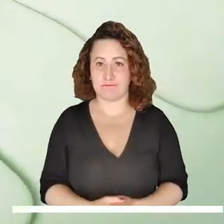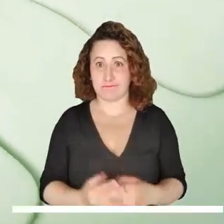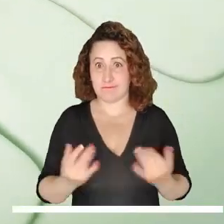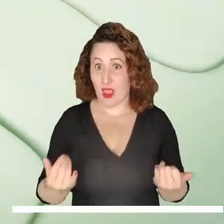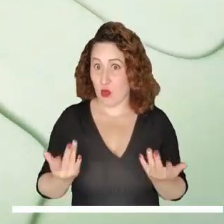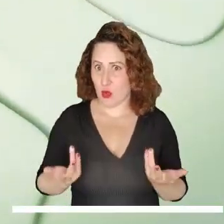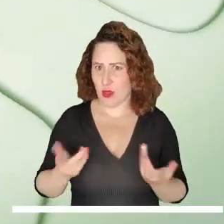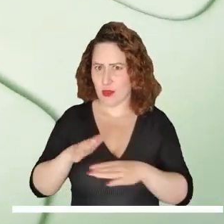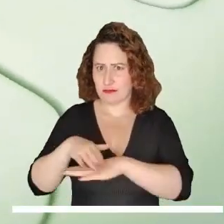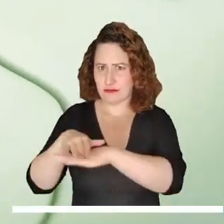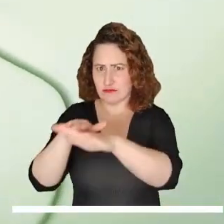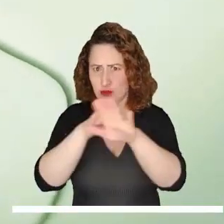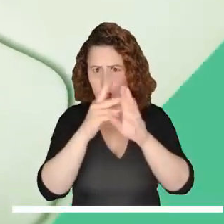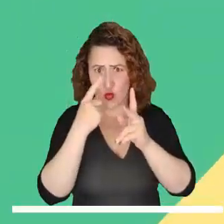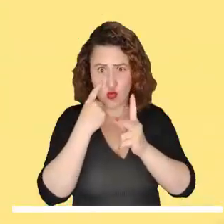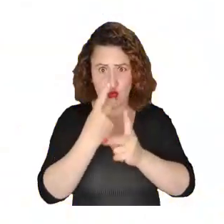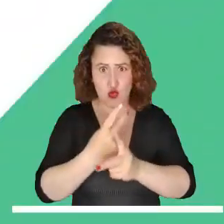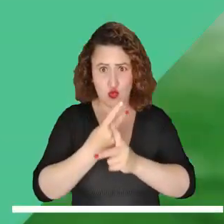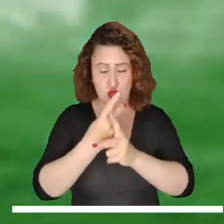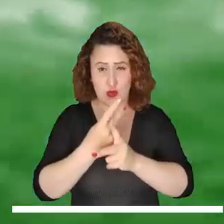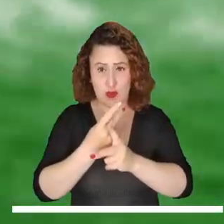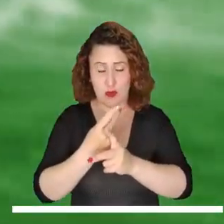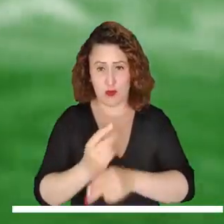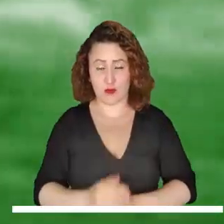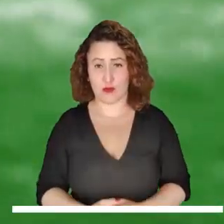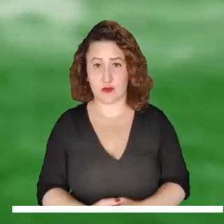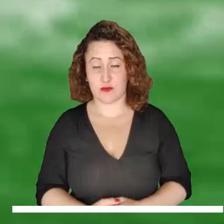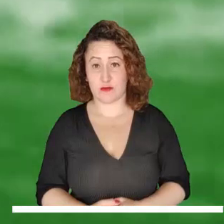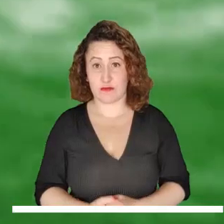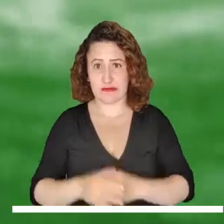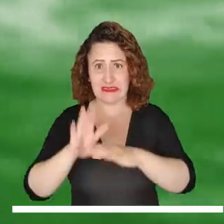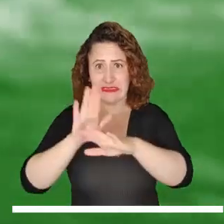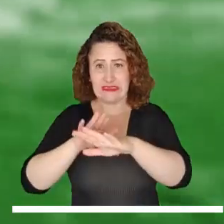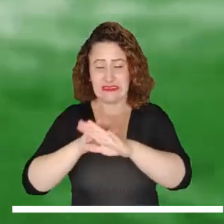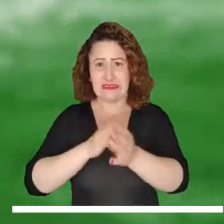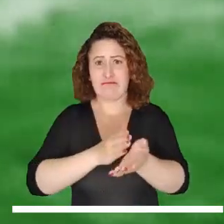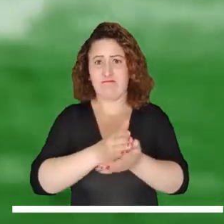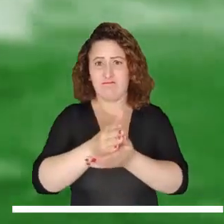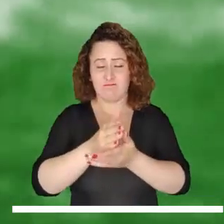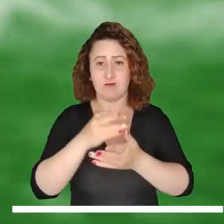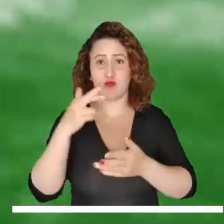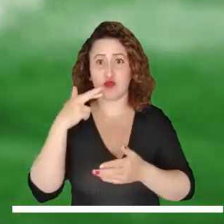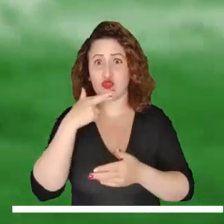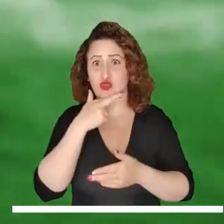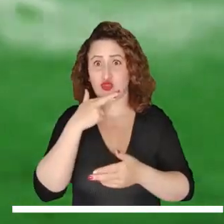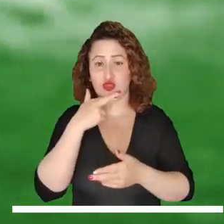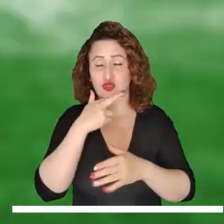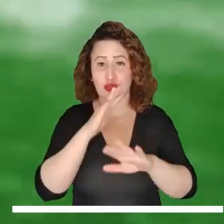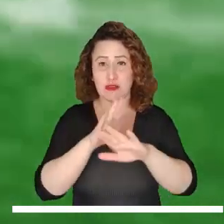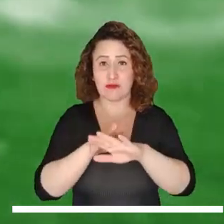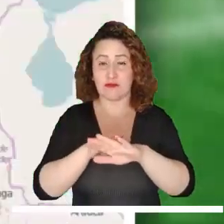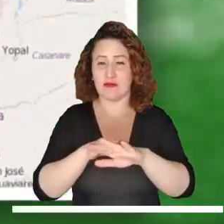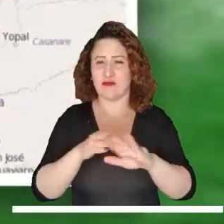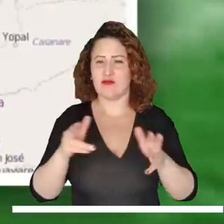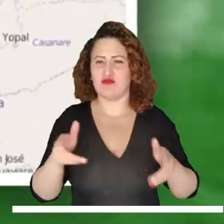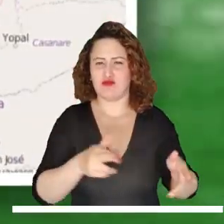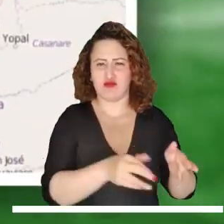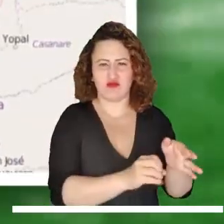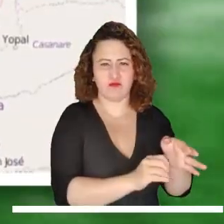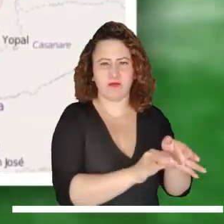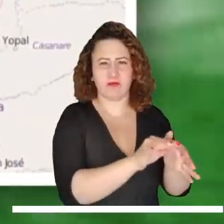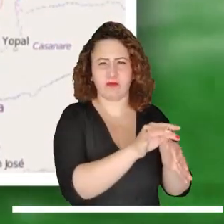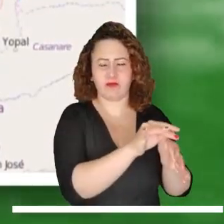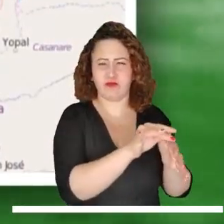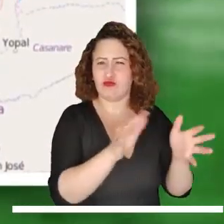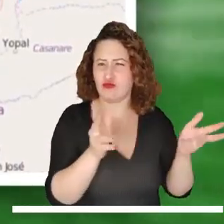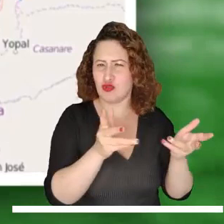y noroccidente de la ciudad. En esta sección los invitamos a conocer las alertas más relevantes. Persiste la alerta roja